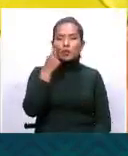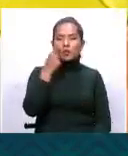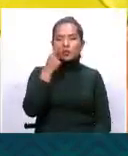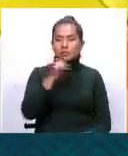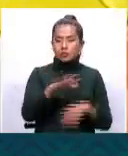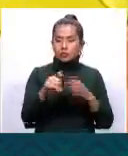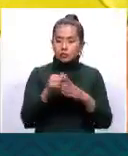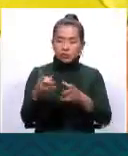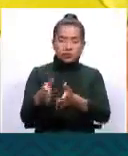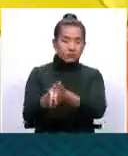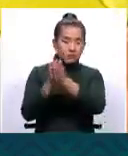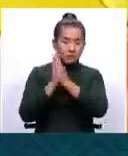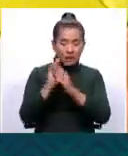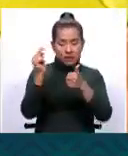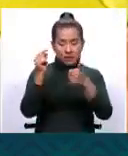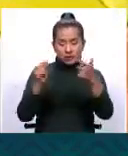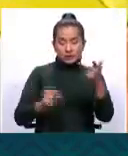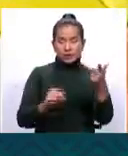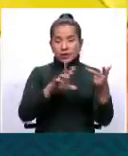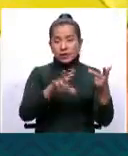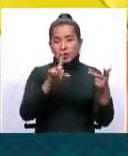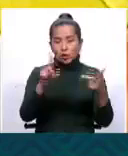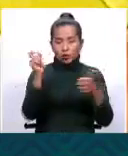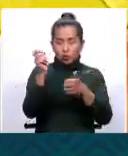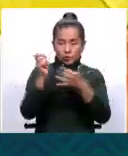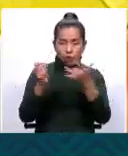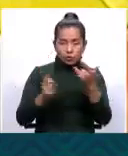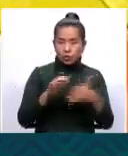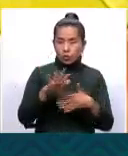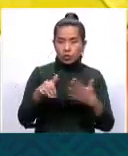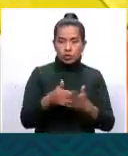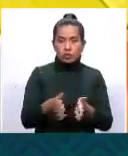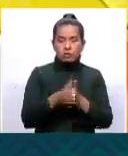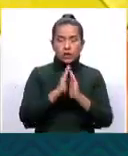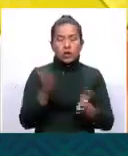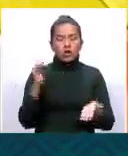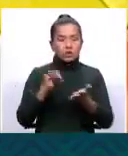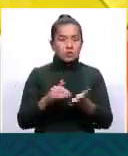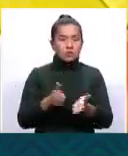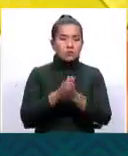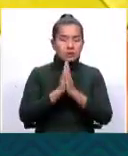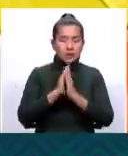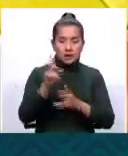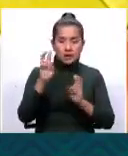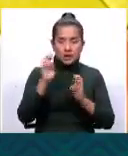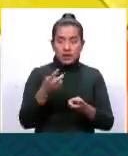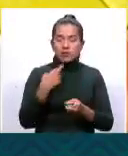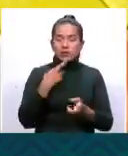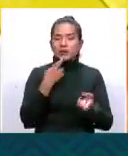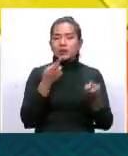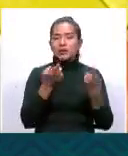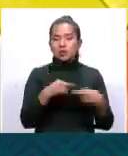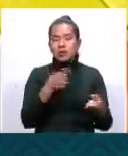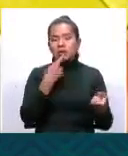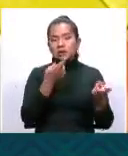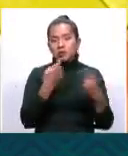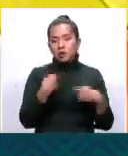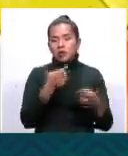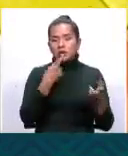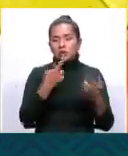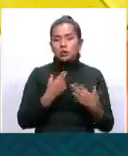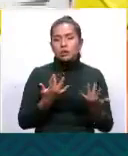pliego petitorio de los 31 puntos que se señala de manera reiterada que queremos una respuesta a nuestro pliego